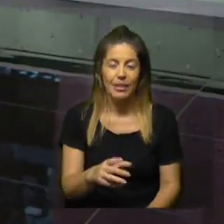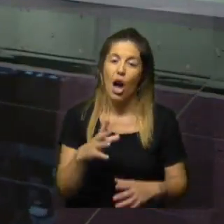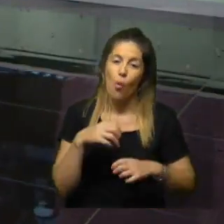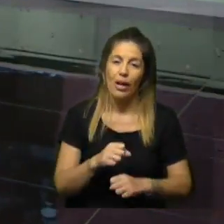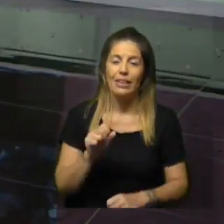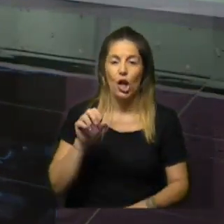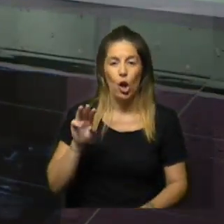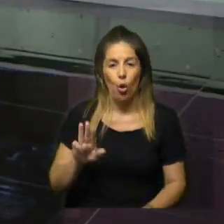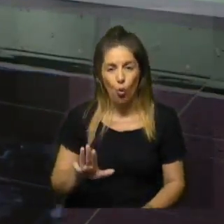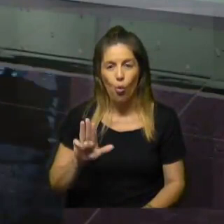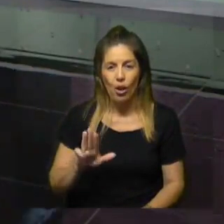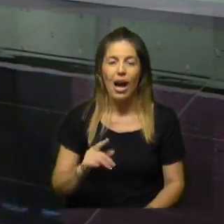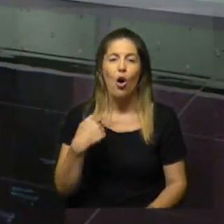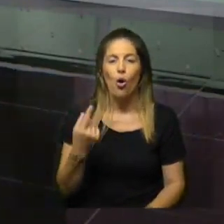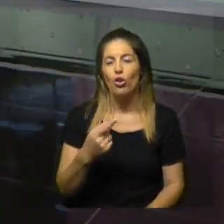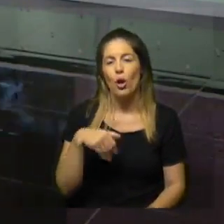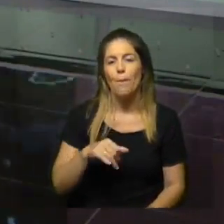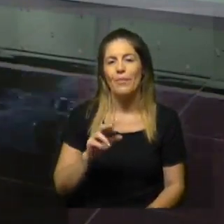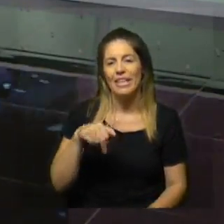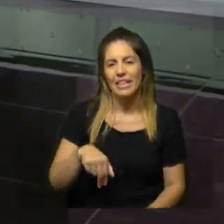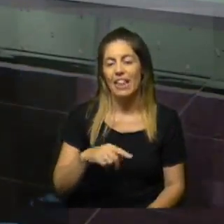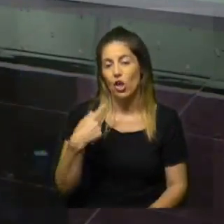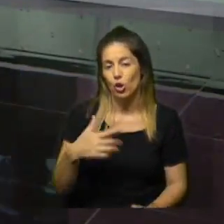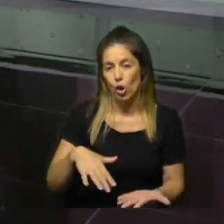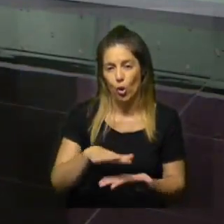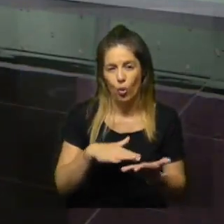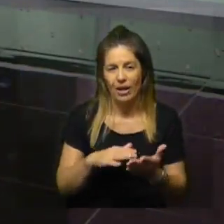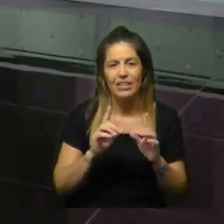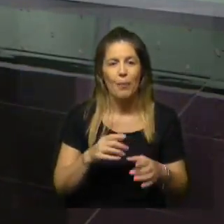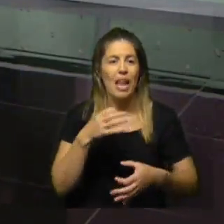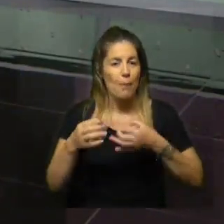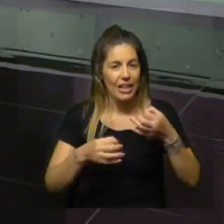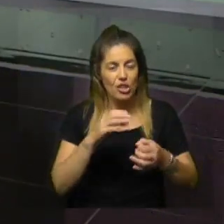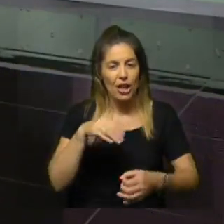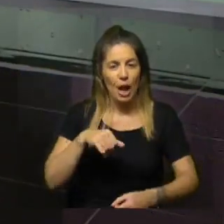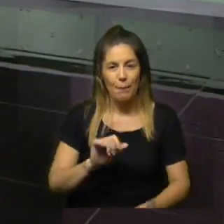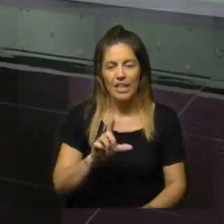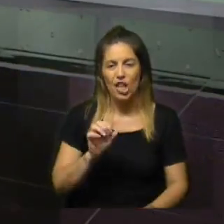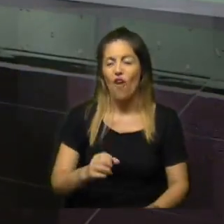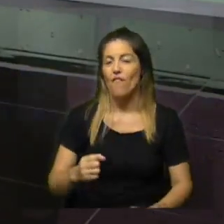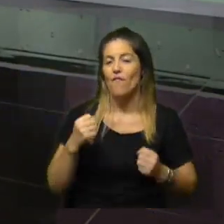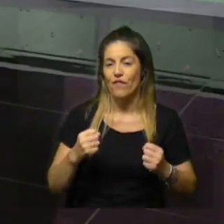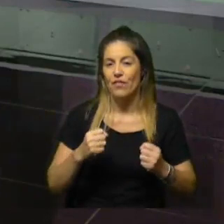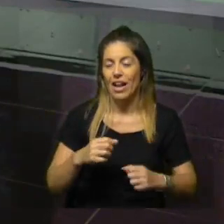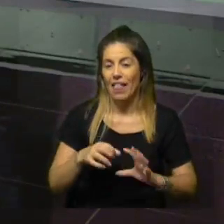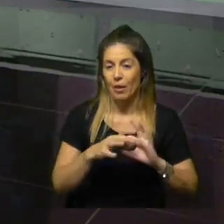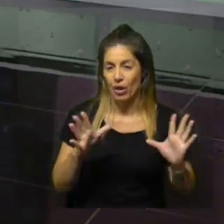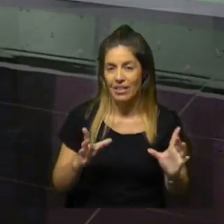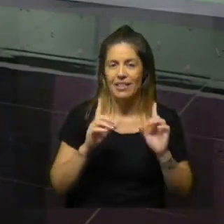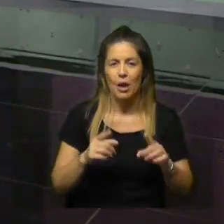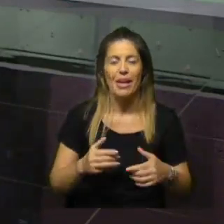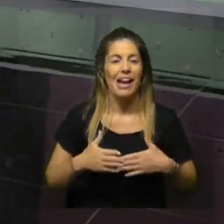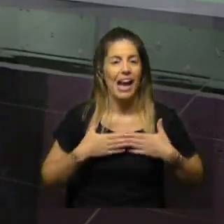Lula. Miriam Suri también, excelente las explicaciones de Camilo López, viva la democracia. Y también, bueno,